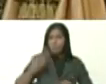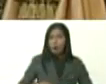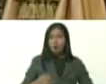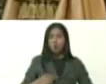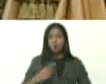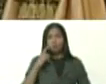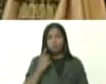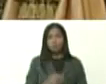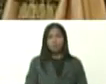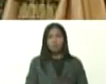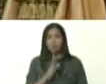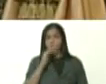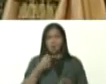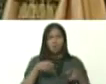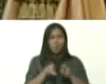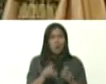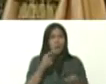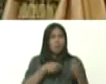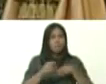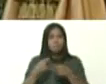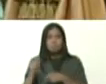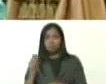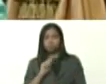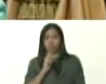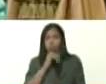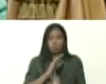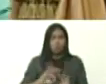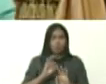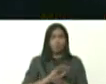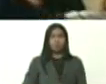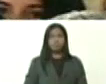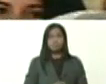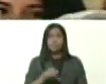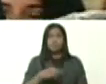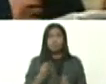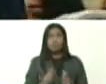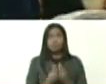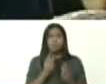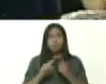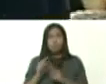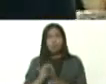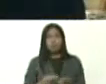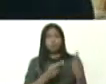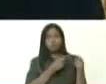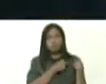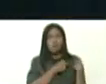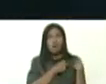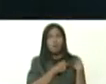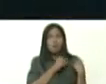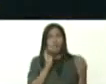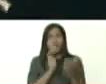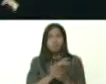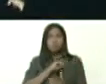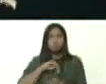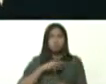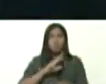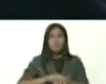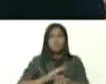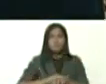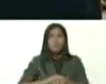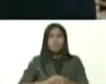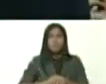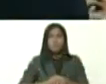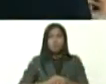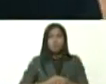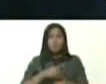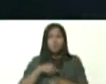tratado así y no es un cliente. Aquí nos acompañan presidentes, representantes de compañeros nuestros médicos